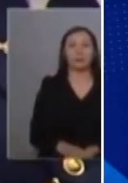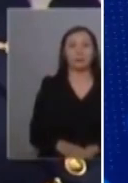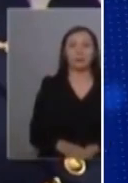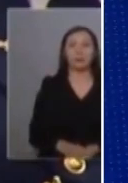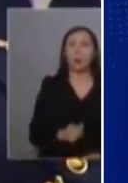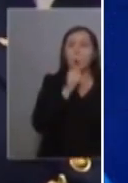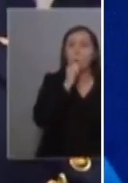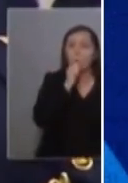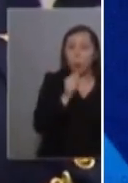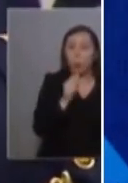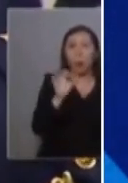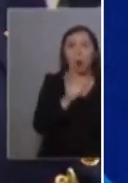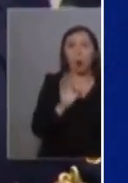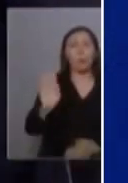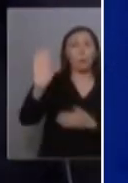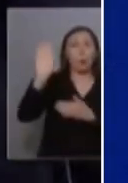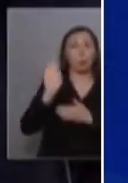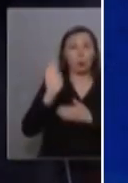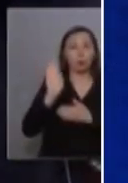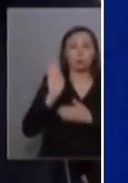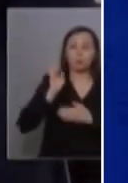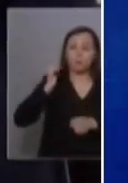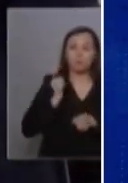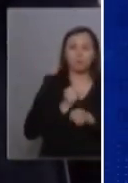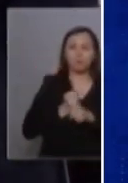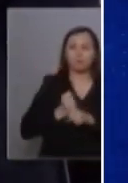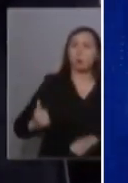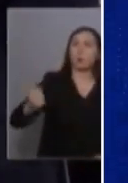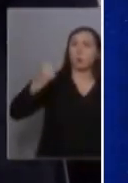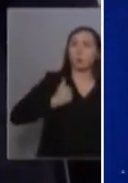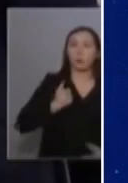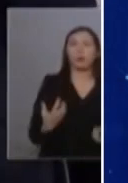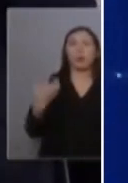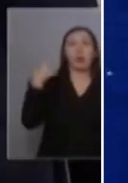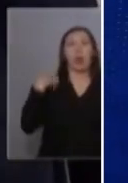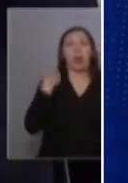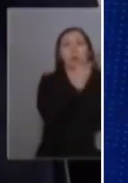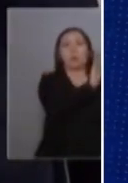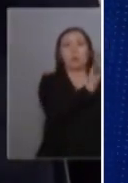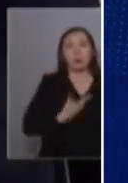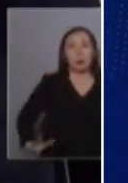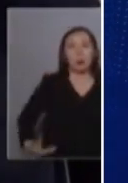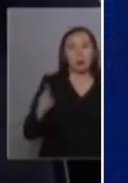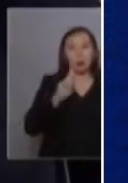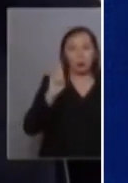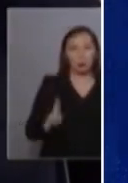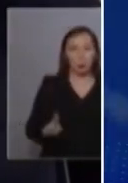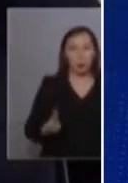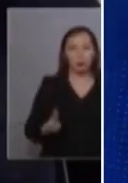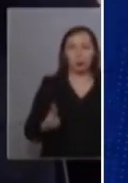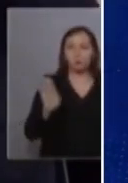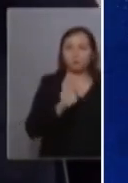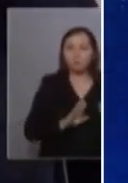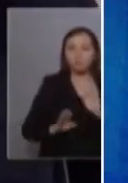que hay que tomar en cuenta lo que dijo el presidente Gabriel Boric cuando salió ante las cámaras a reconocer el